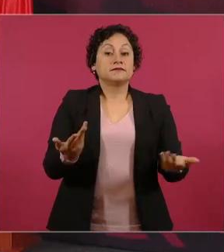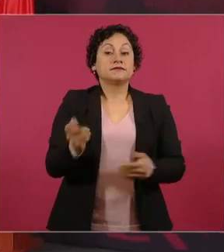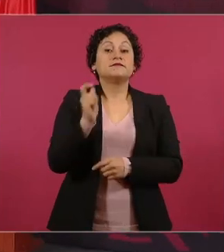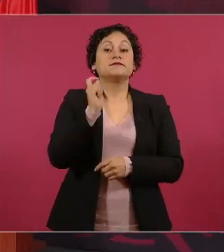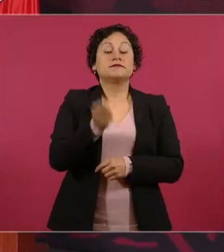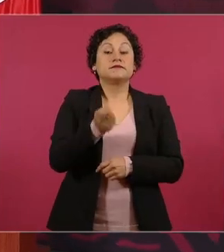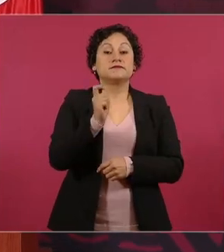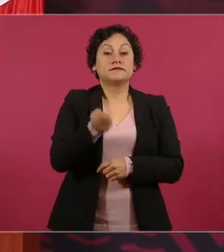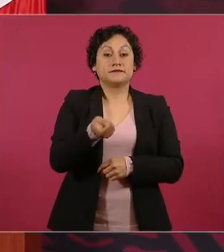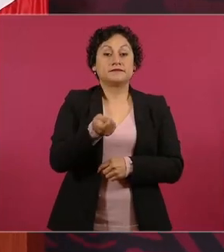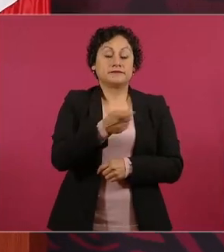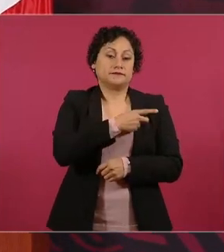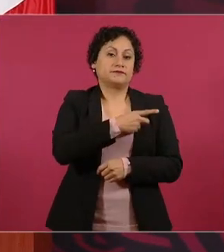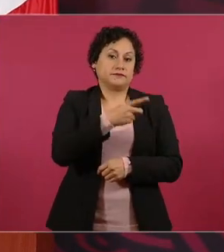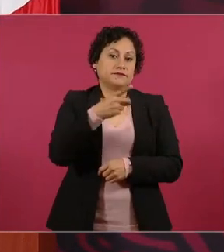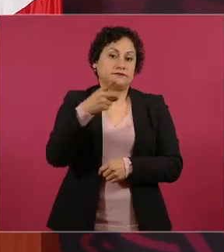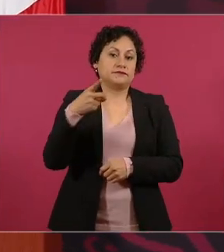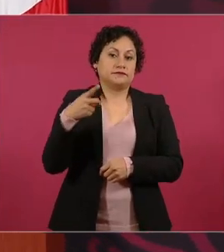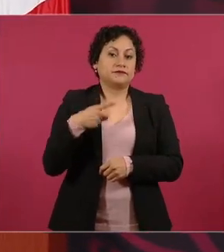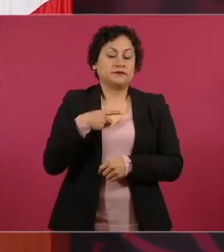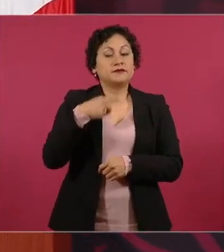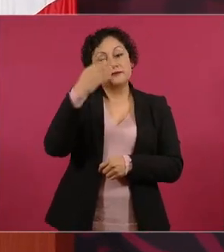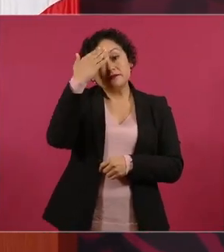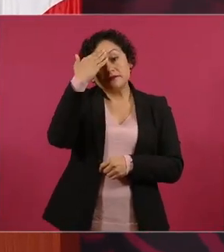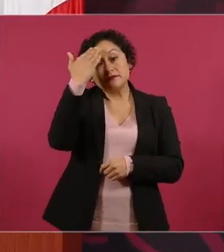conocer estos antecedentes.